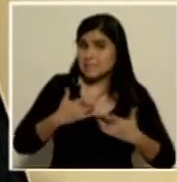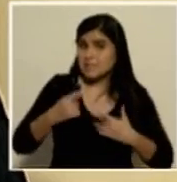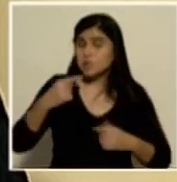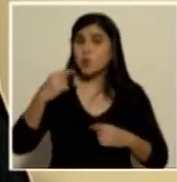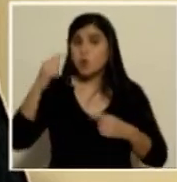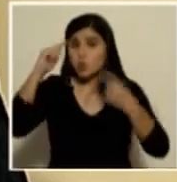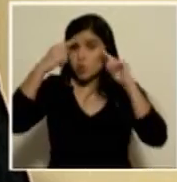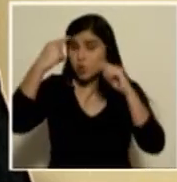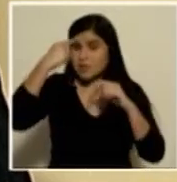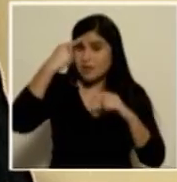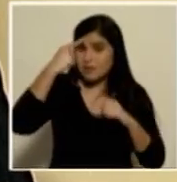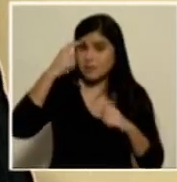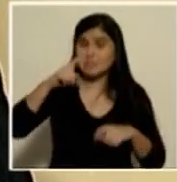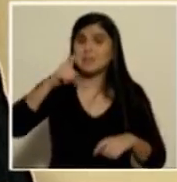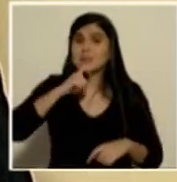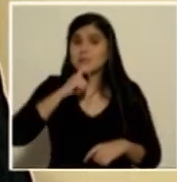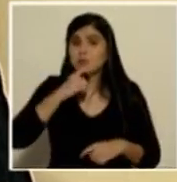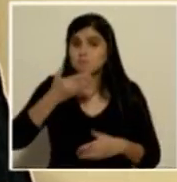garganta con dificultad respiratoria,